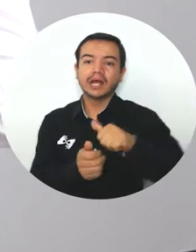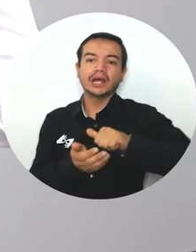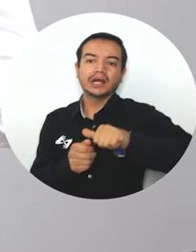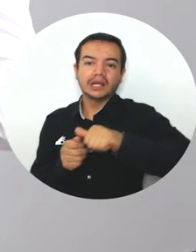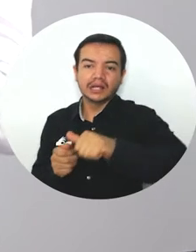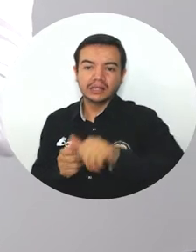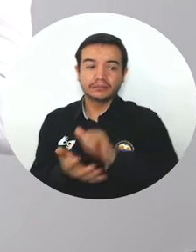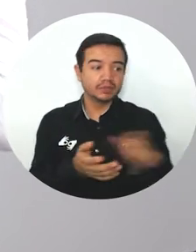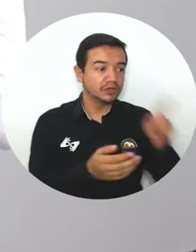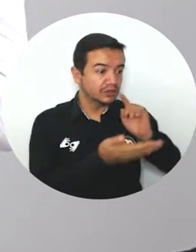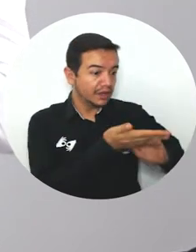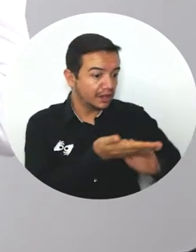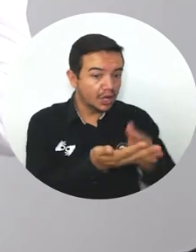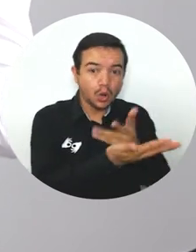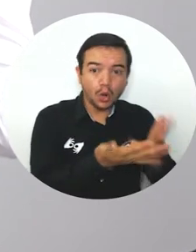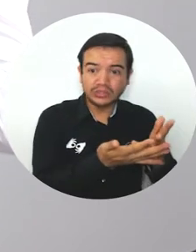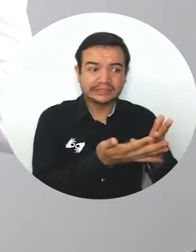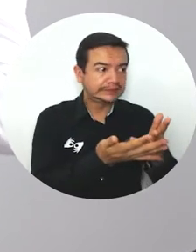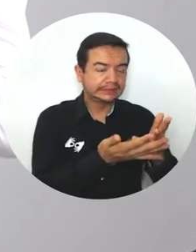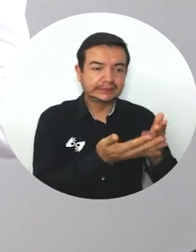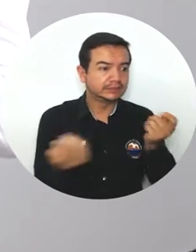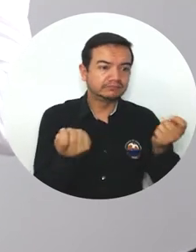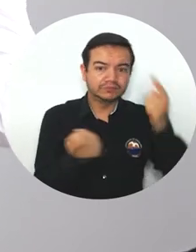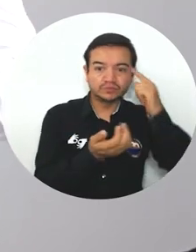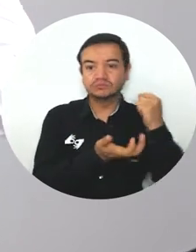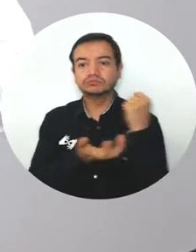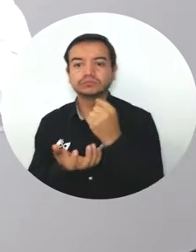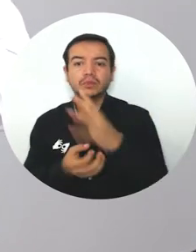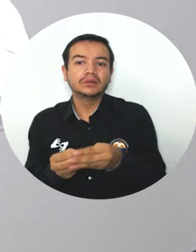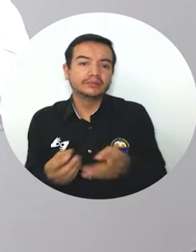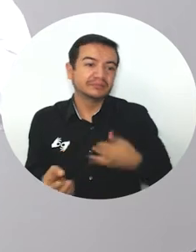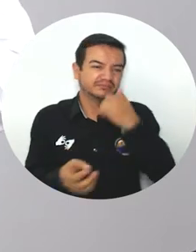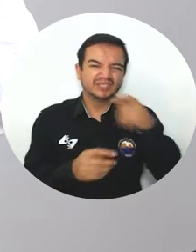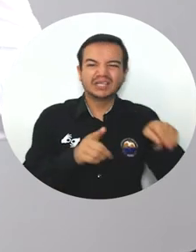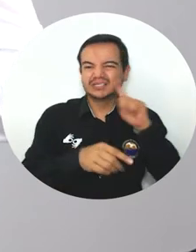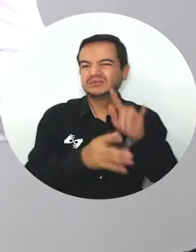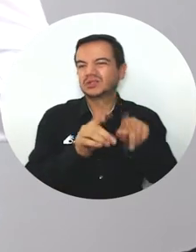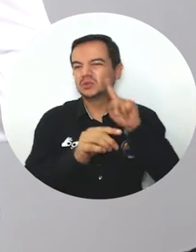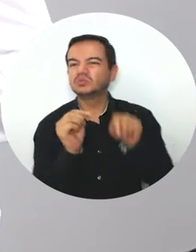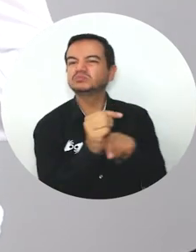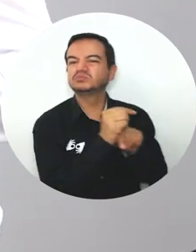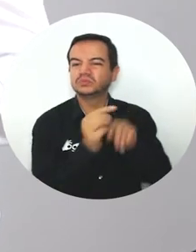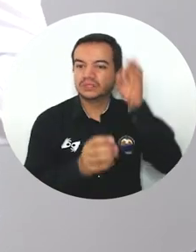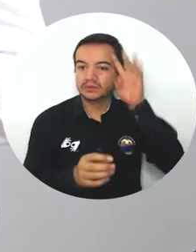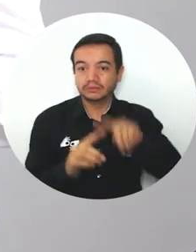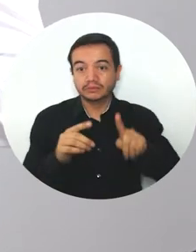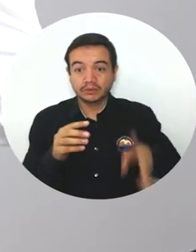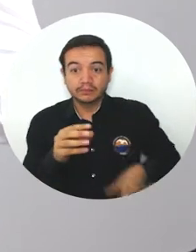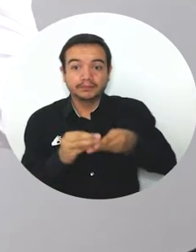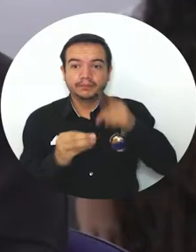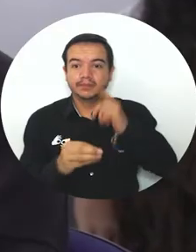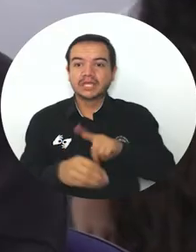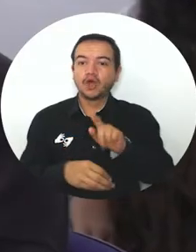de invertir a lo mejor en obras que pueden dar más réditos políticos por invertir en el futuro, que es la educación. Con esto y más el aporte del FOME, creo que un